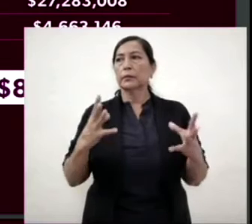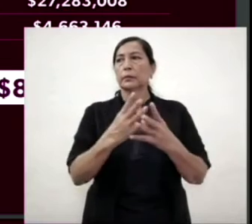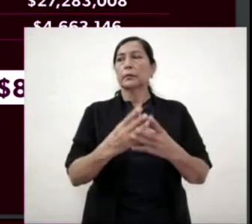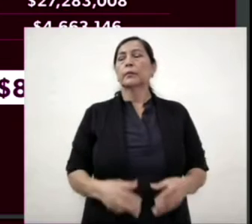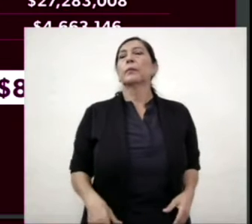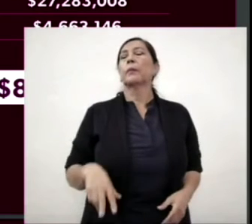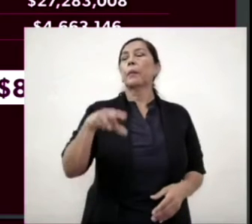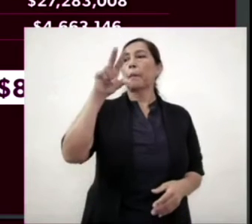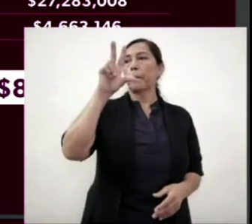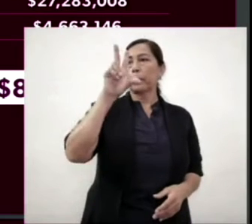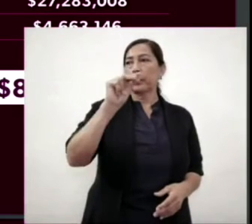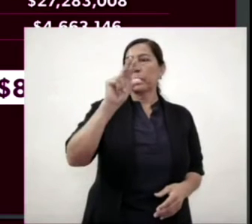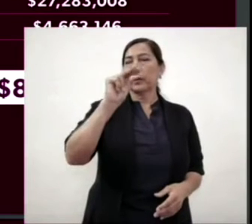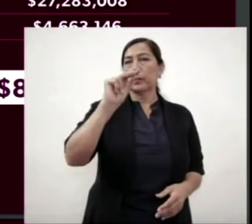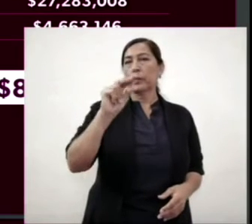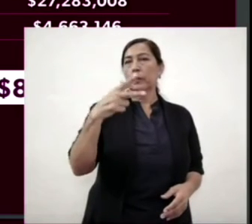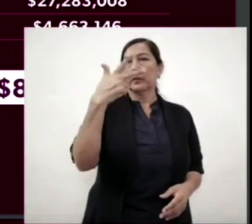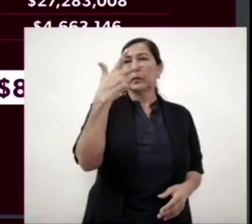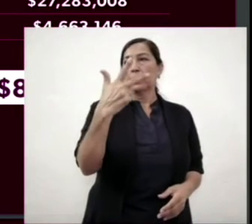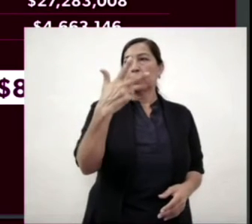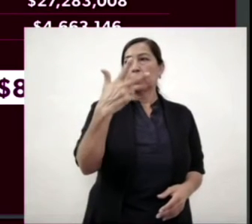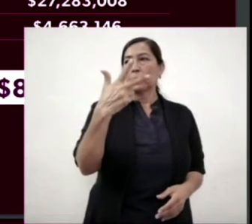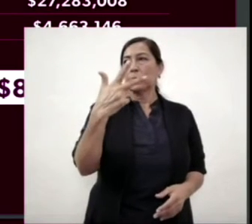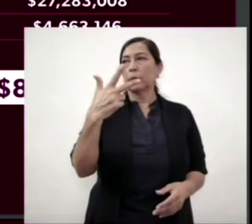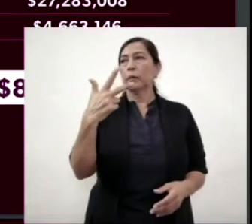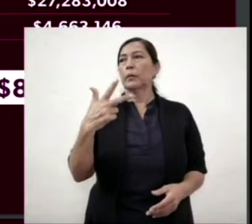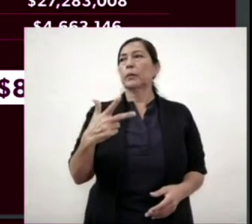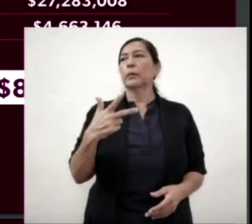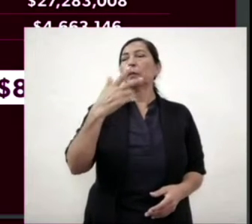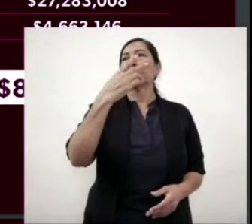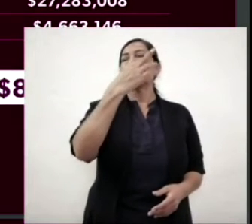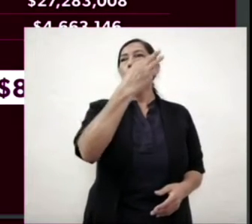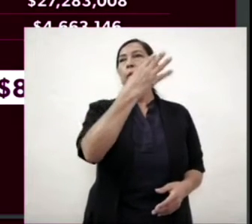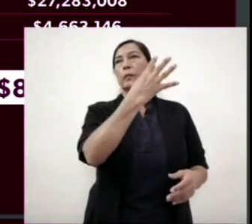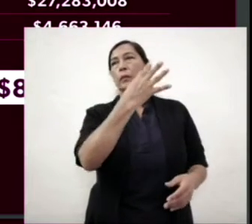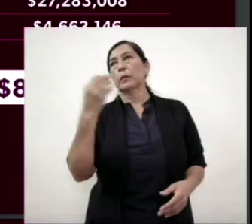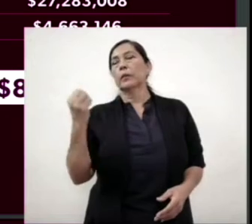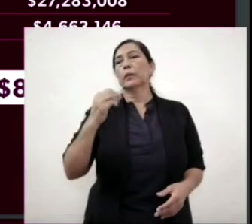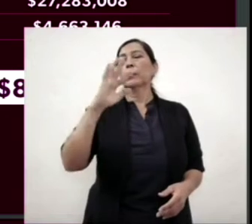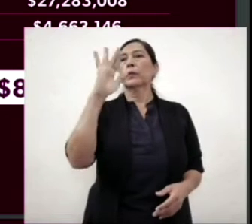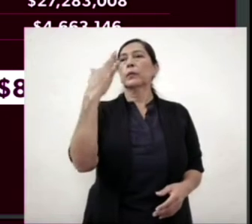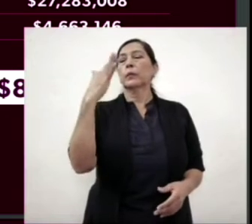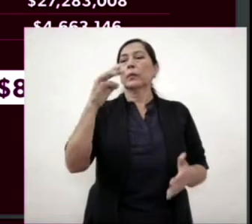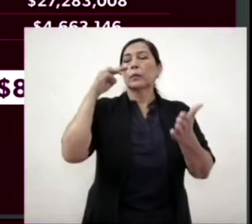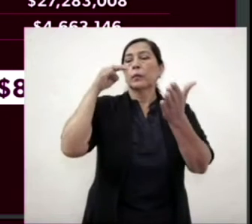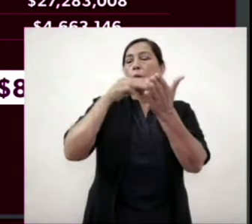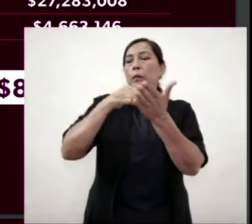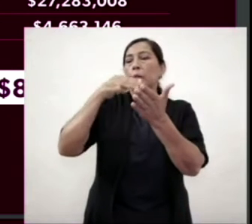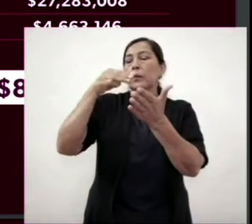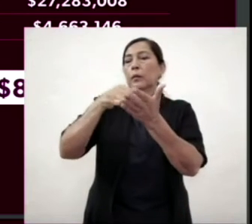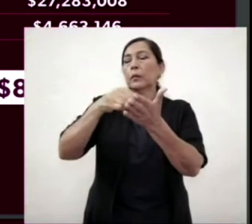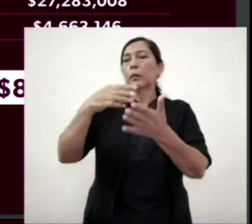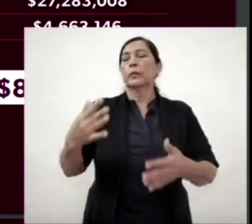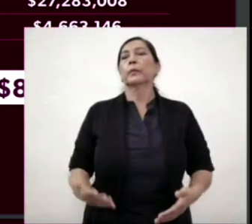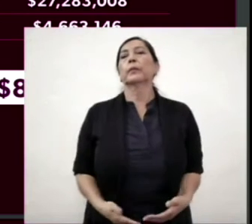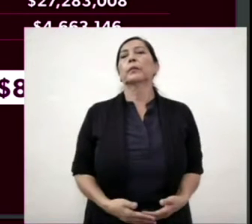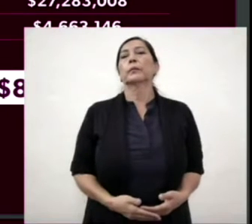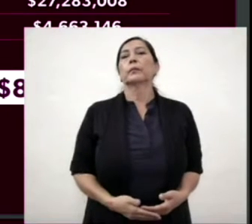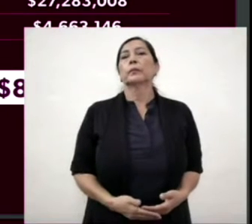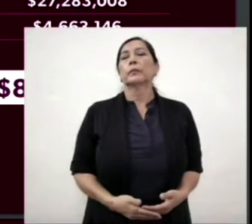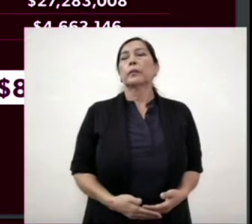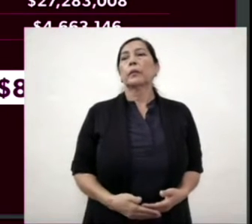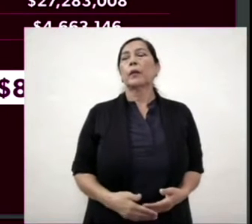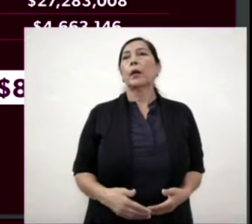pantalla que estamos aquí presentando, porque debemos recordar, siendo lo siguiente por